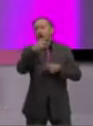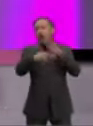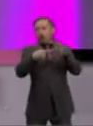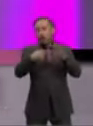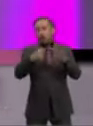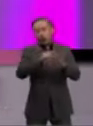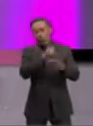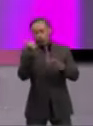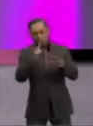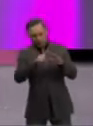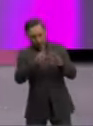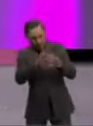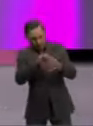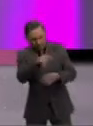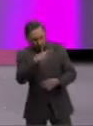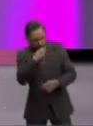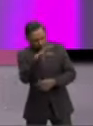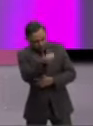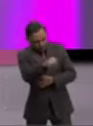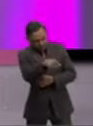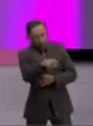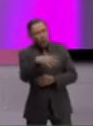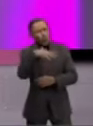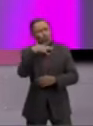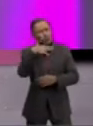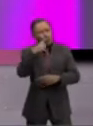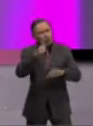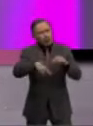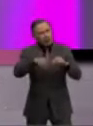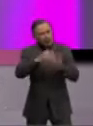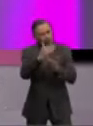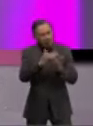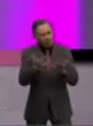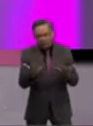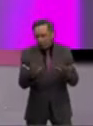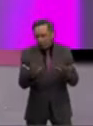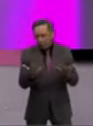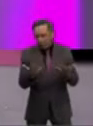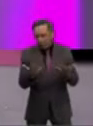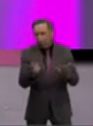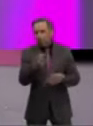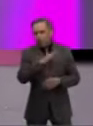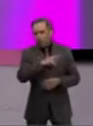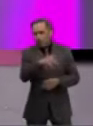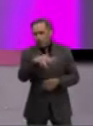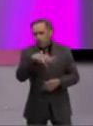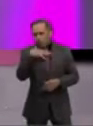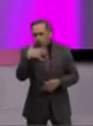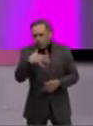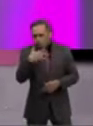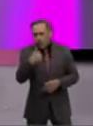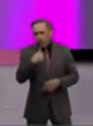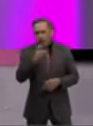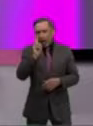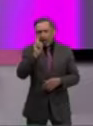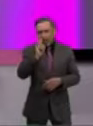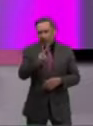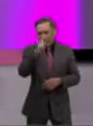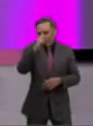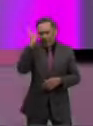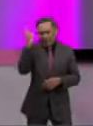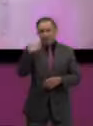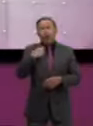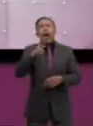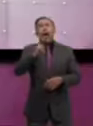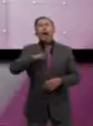dicen... Combate a la corrupción, dices, Juncal, combate a la corrupción cuando es a todas luces vista, documentado,